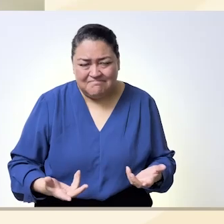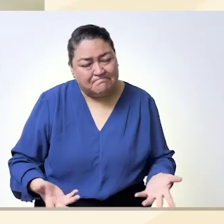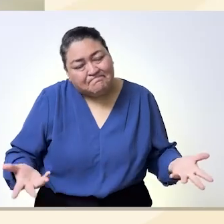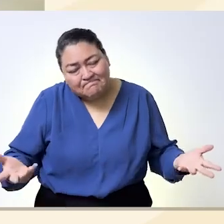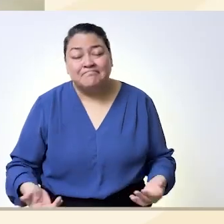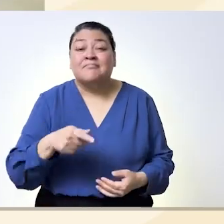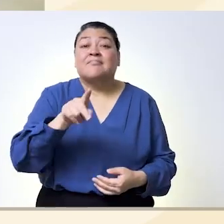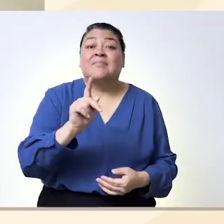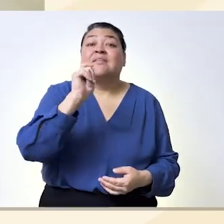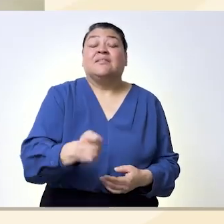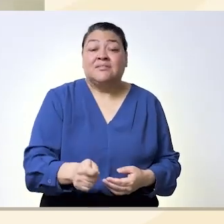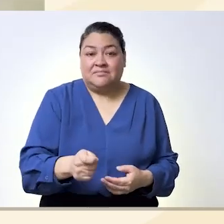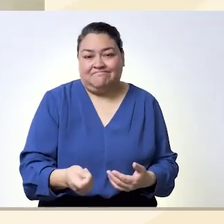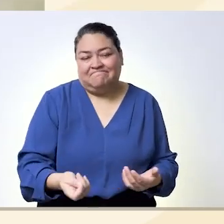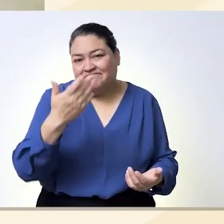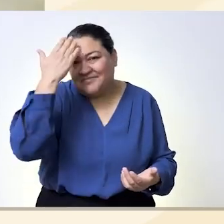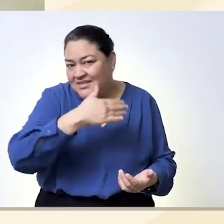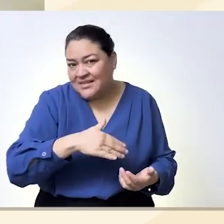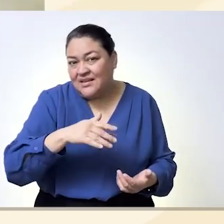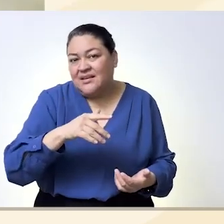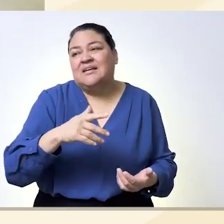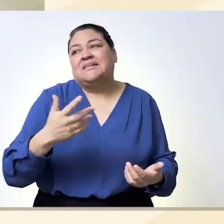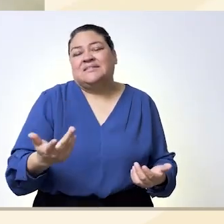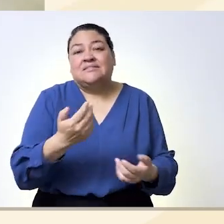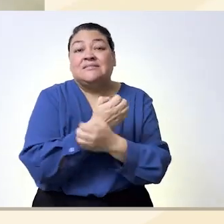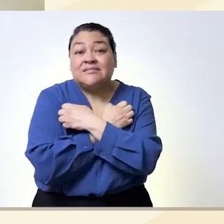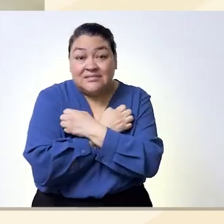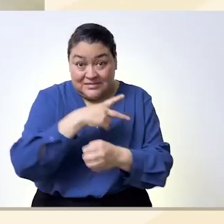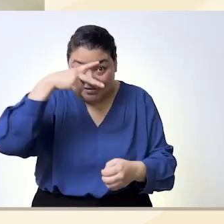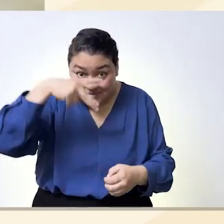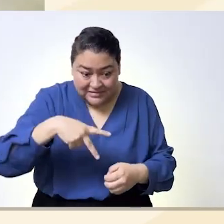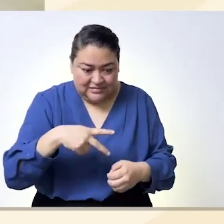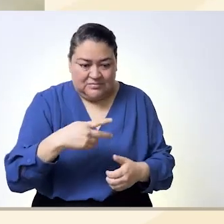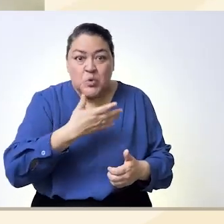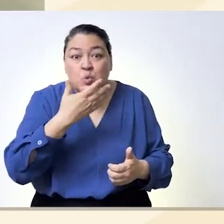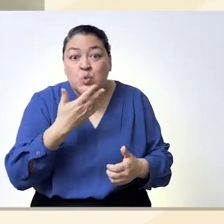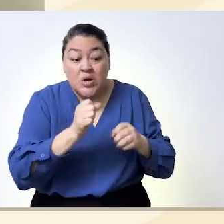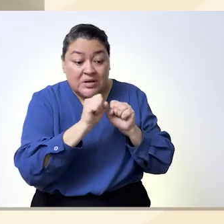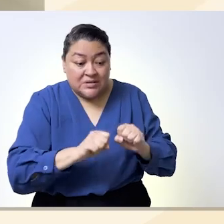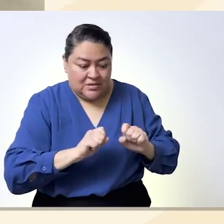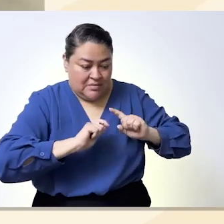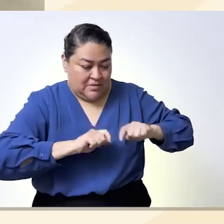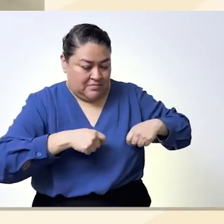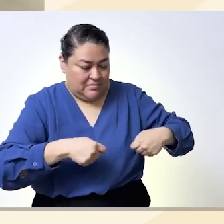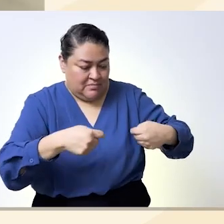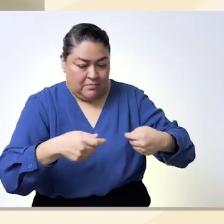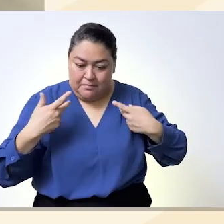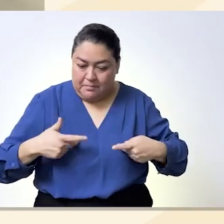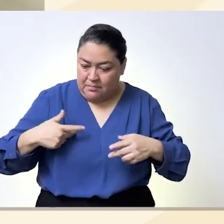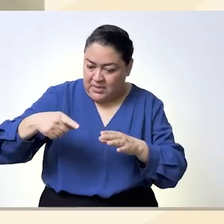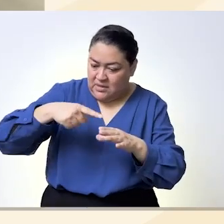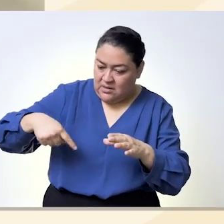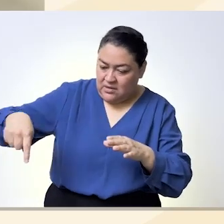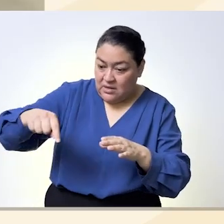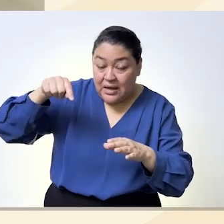de la educación y del sistema educativo, o las personas neurodivergentes desarrollan una carga de ansiedad